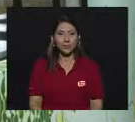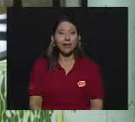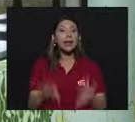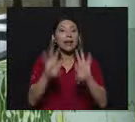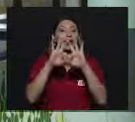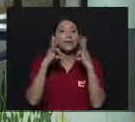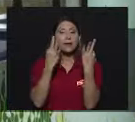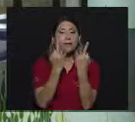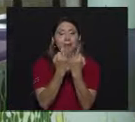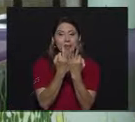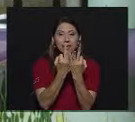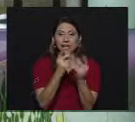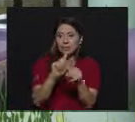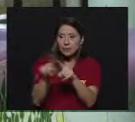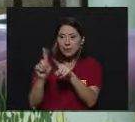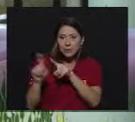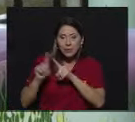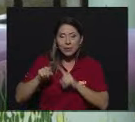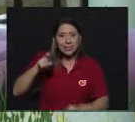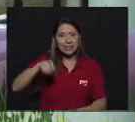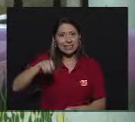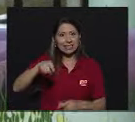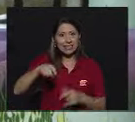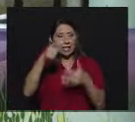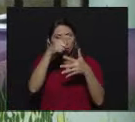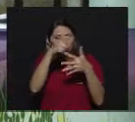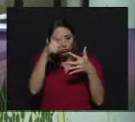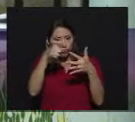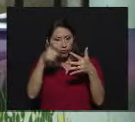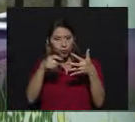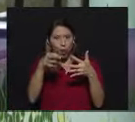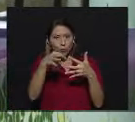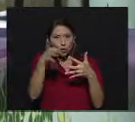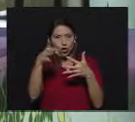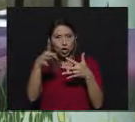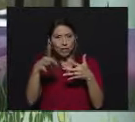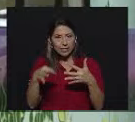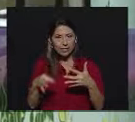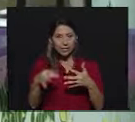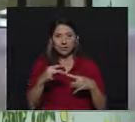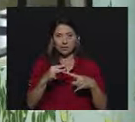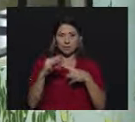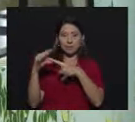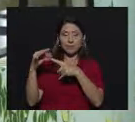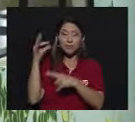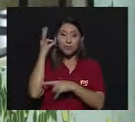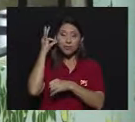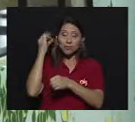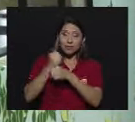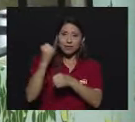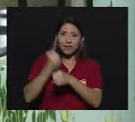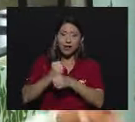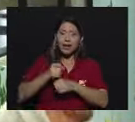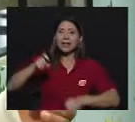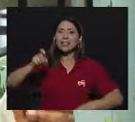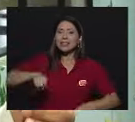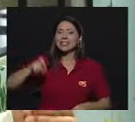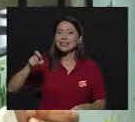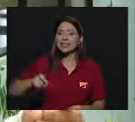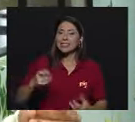Las familias necesitan opciones, sobre todo la mujer que trabaja necesita opciones que